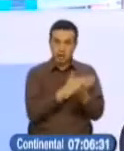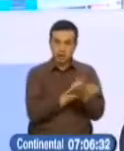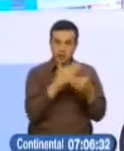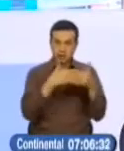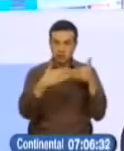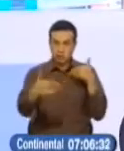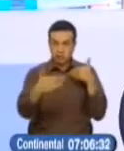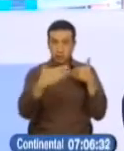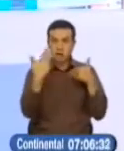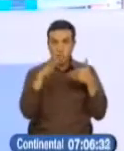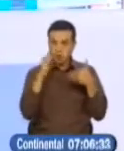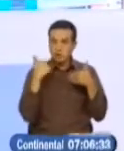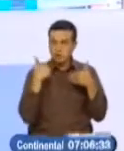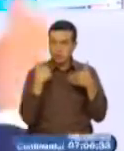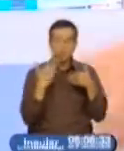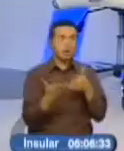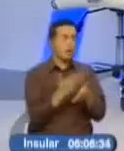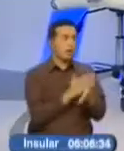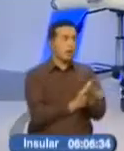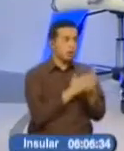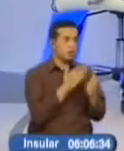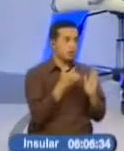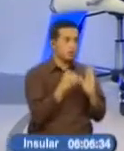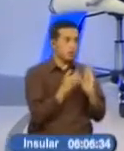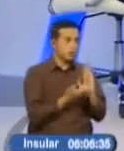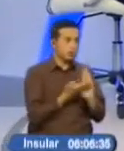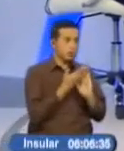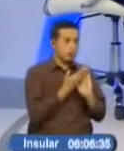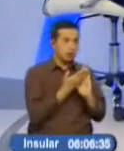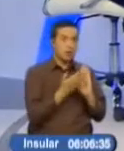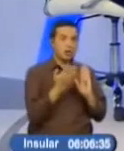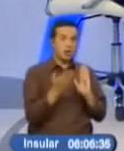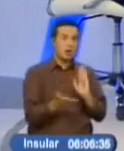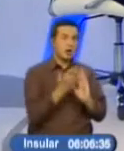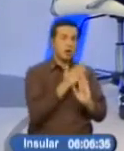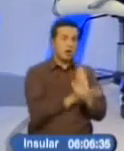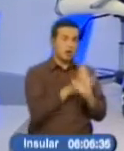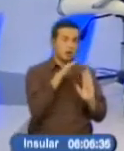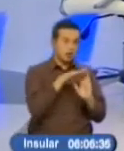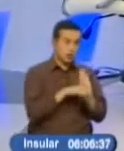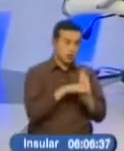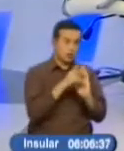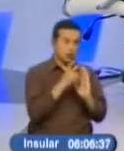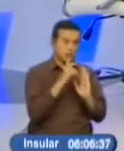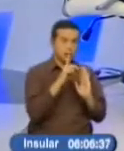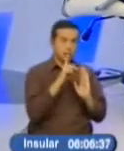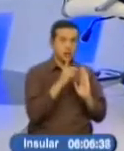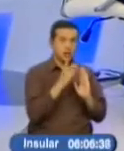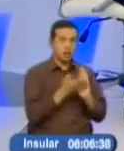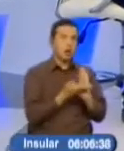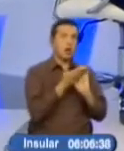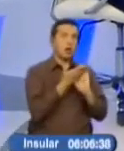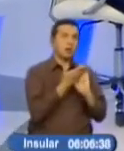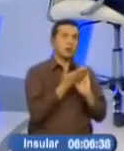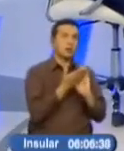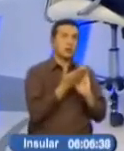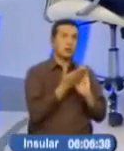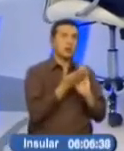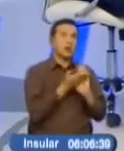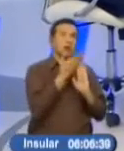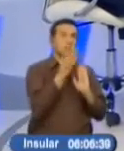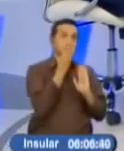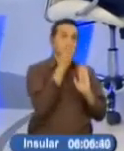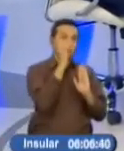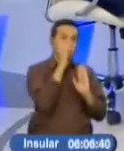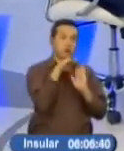después. Si antes estamos del incremento del IVA y después, antes de la bajada del IVA y después, okay, de la bajada del IVA, antes de la eliminación